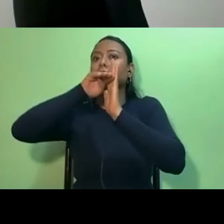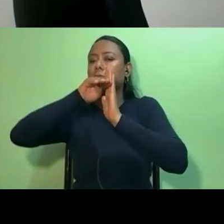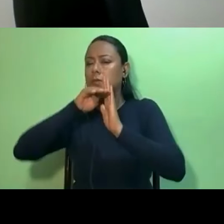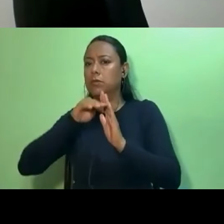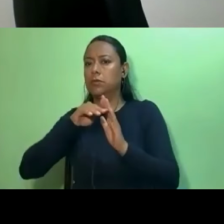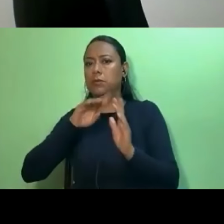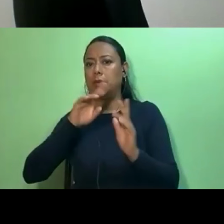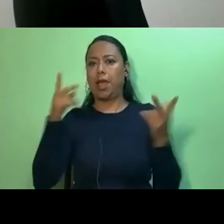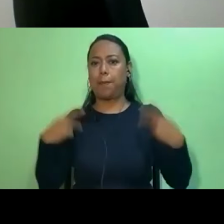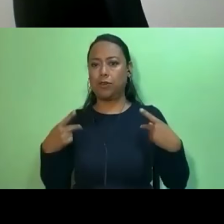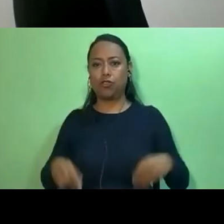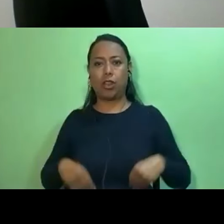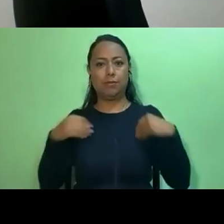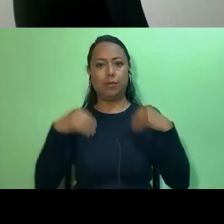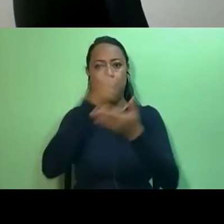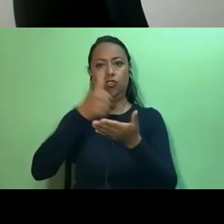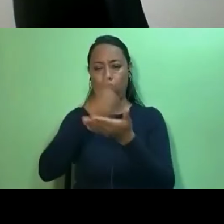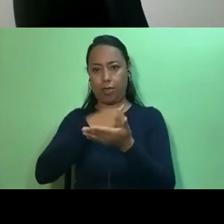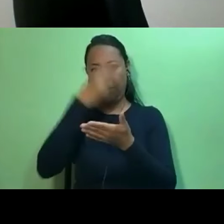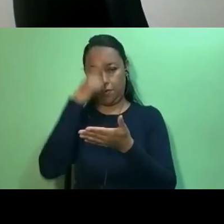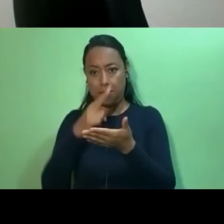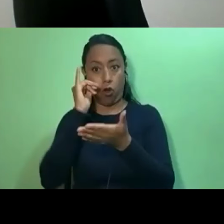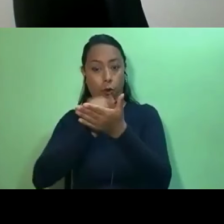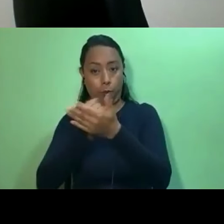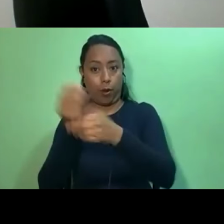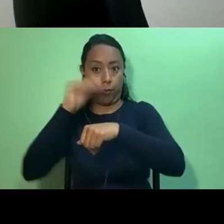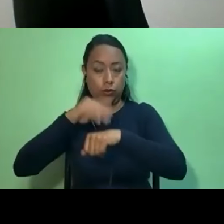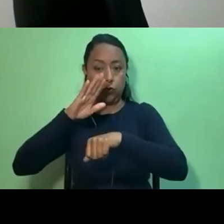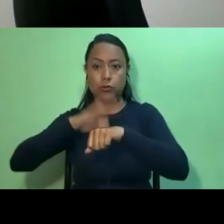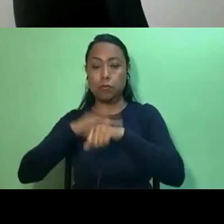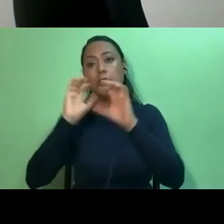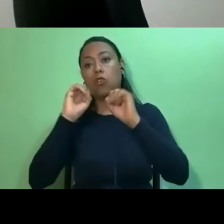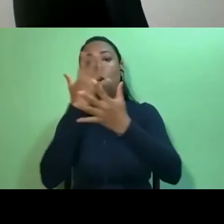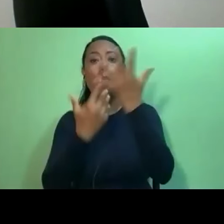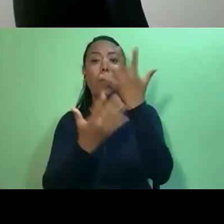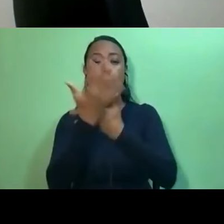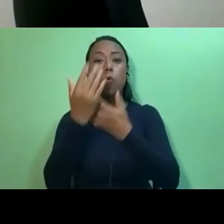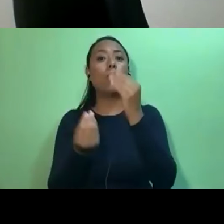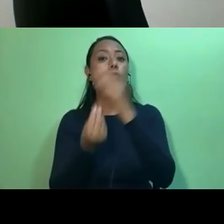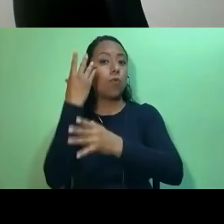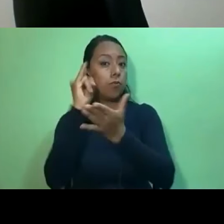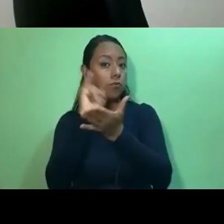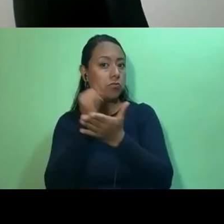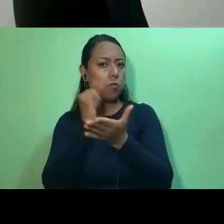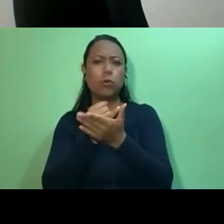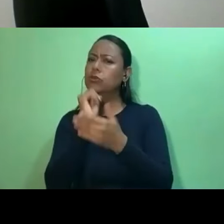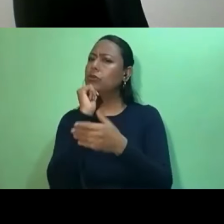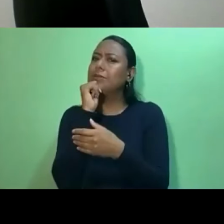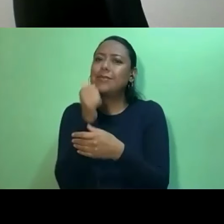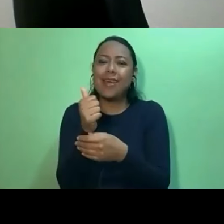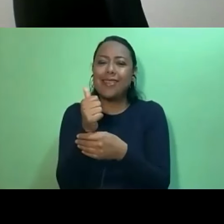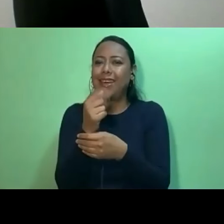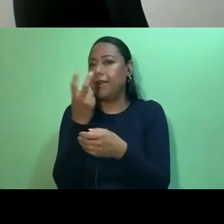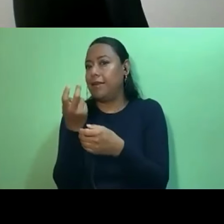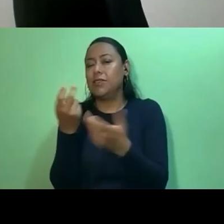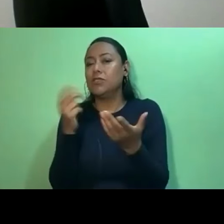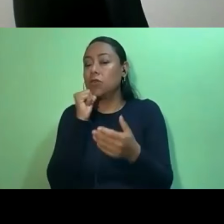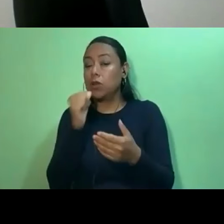los capitalinos, a la no creación de nuevos impuestos, pero sobre todo también en este momento de